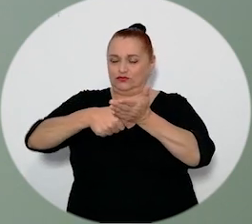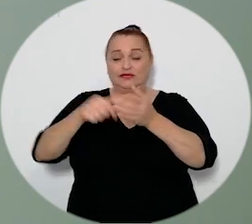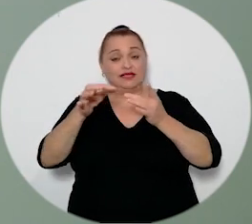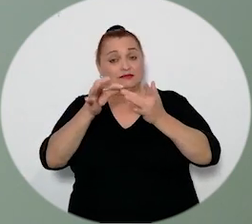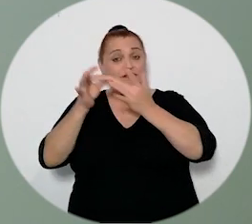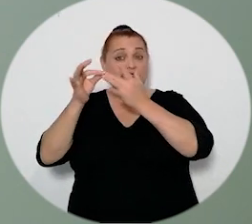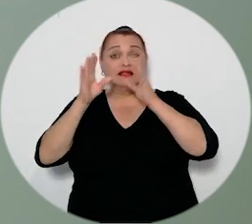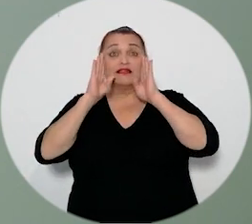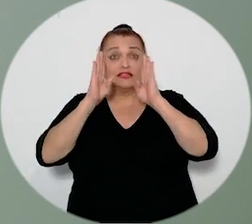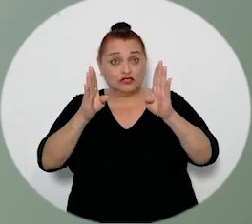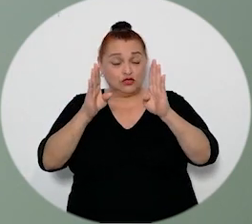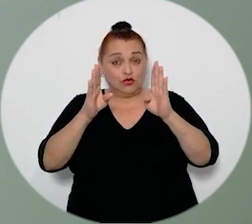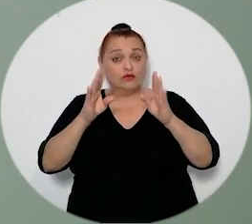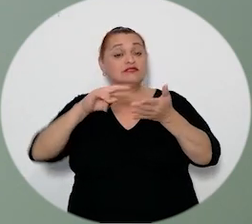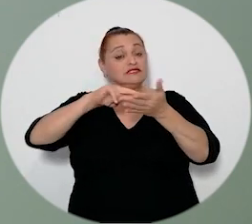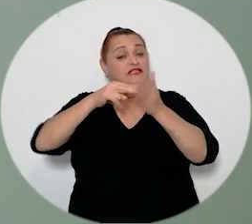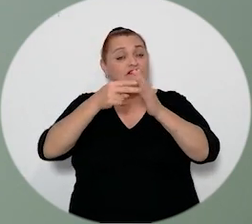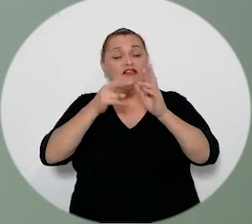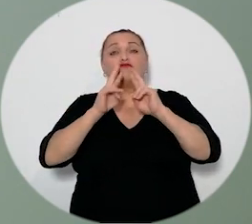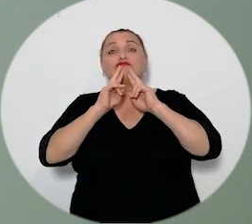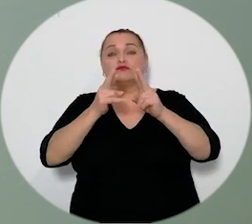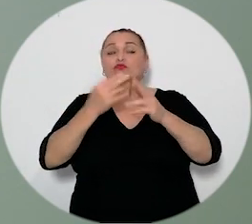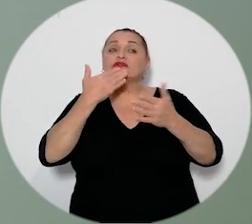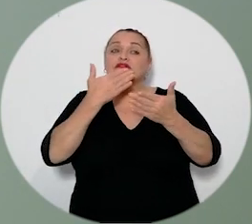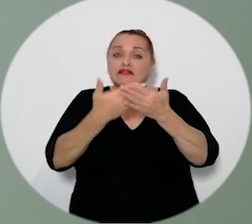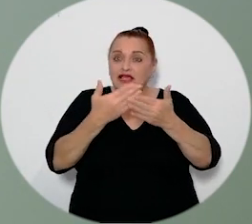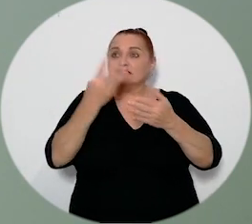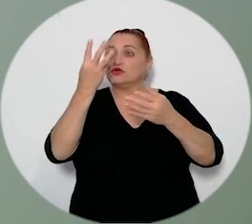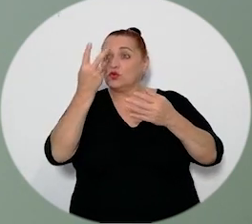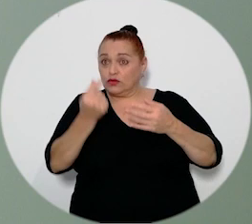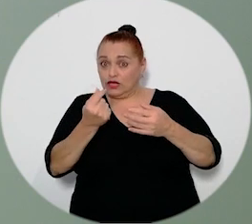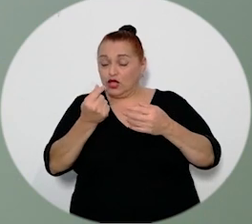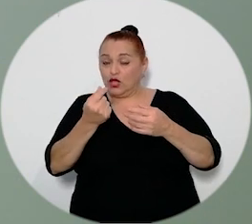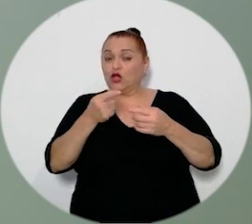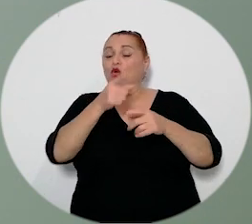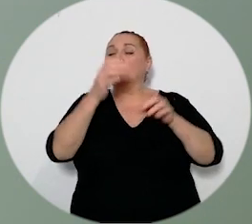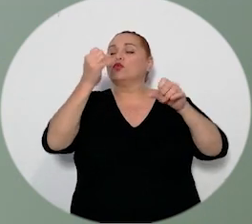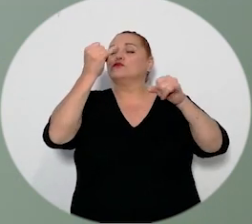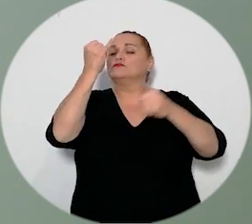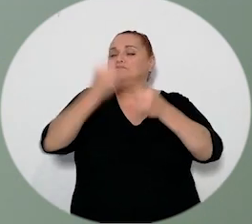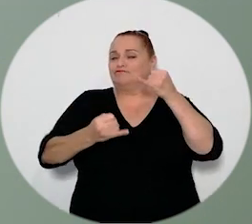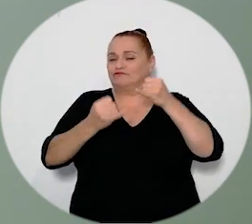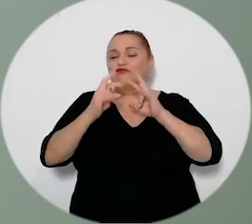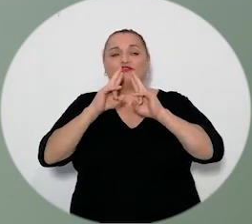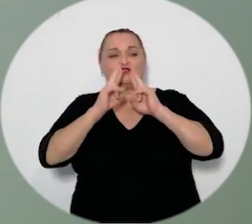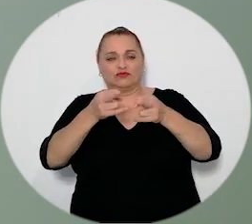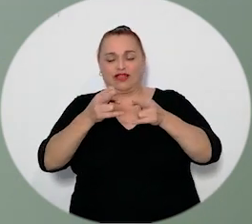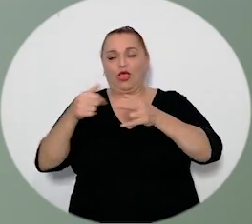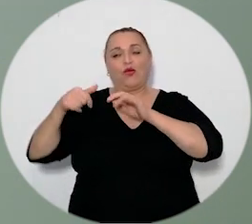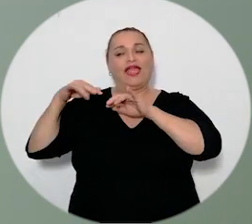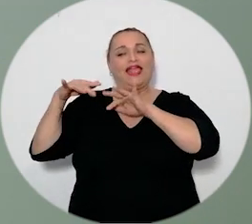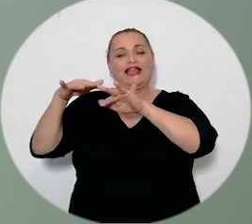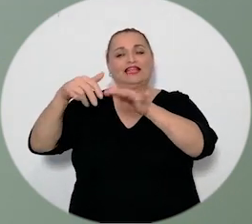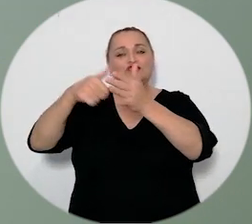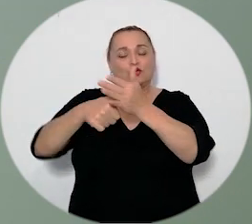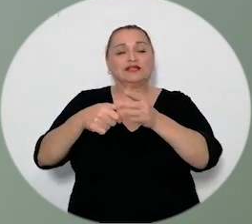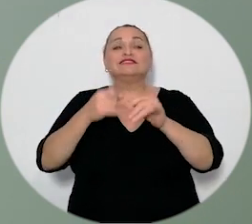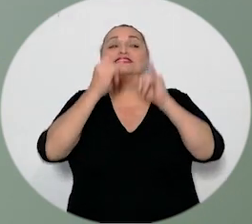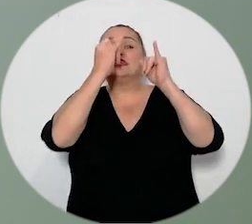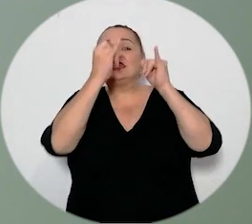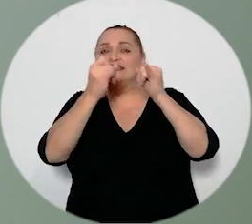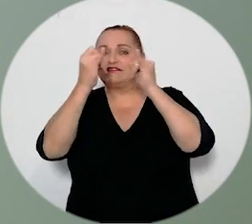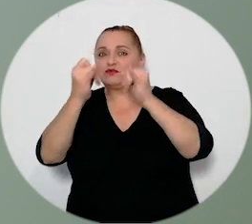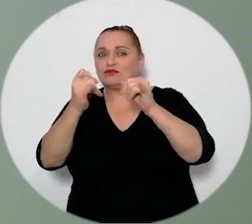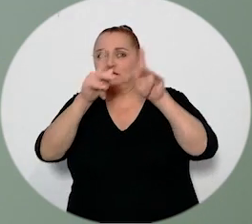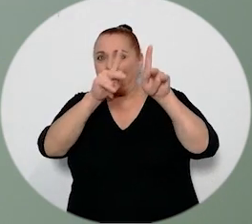tenga una especial atención responde a que es, gracias a ella, que se consolidan los resultados de las elecciones a fin de individualizar a las personas